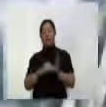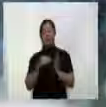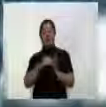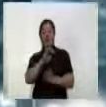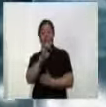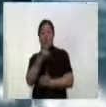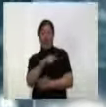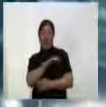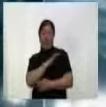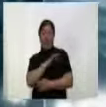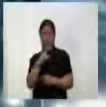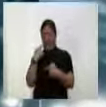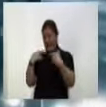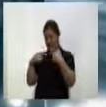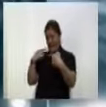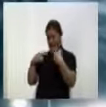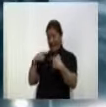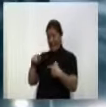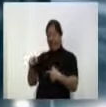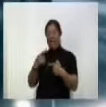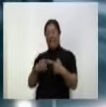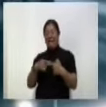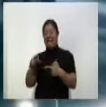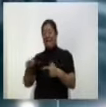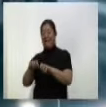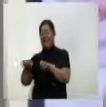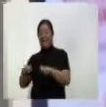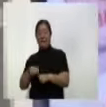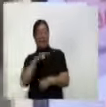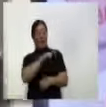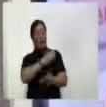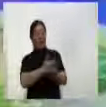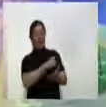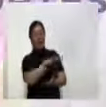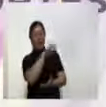que podrá negociar el equipo que lo contrate.